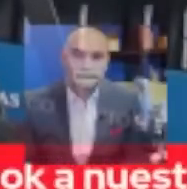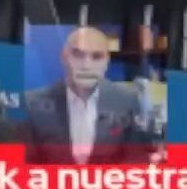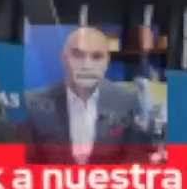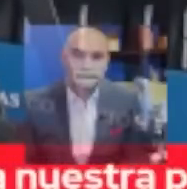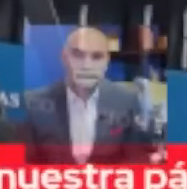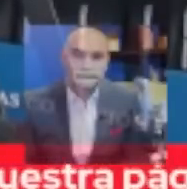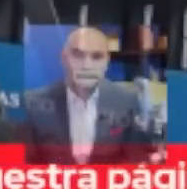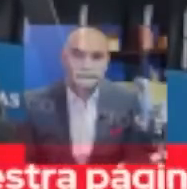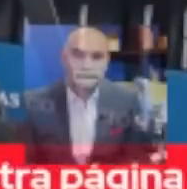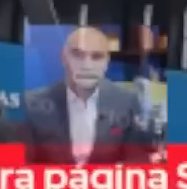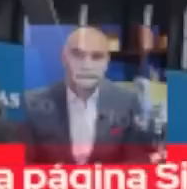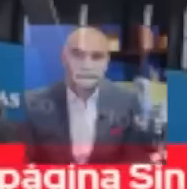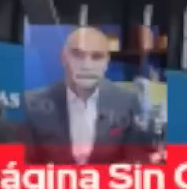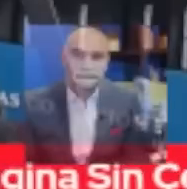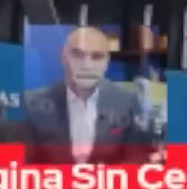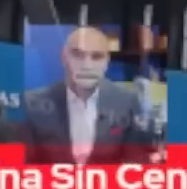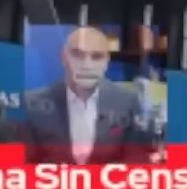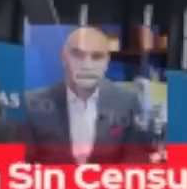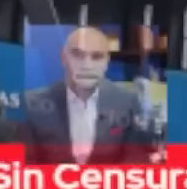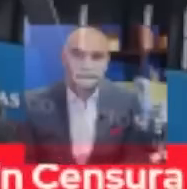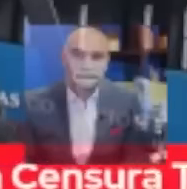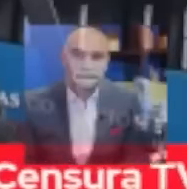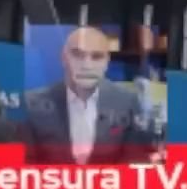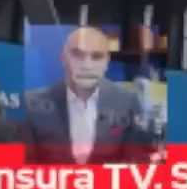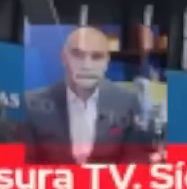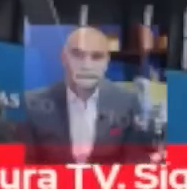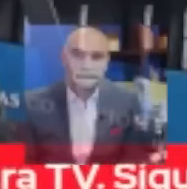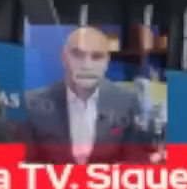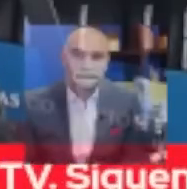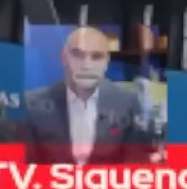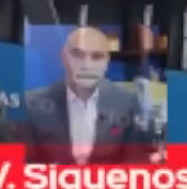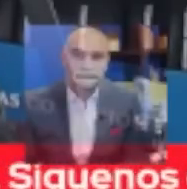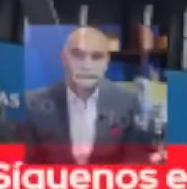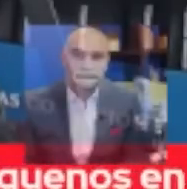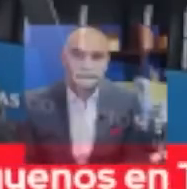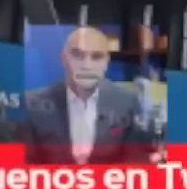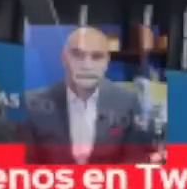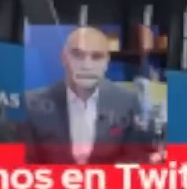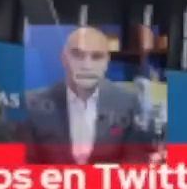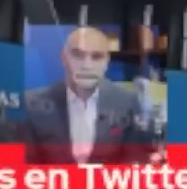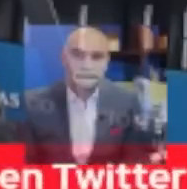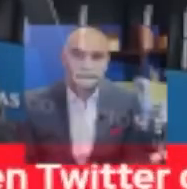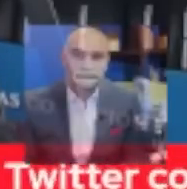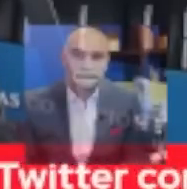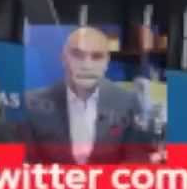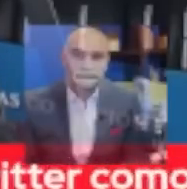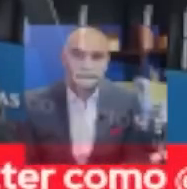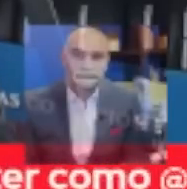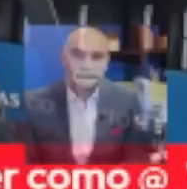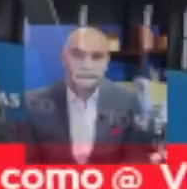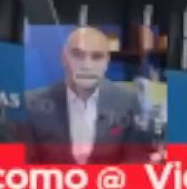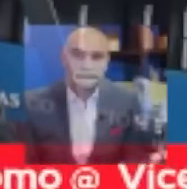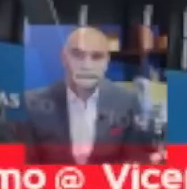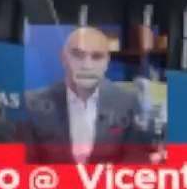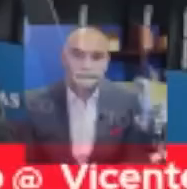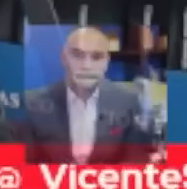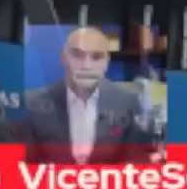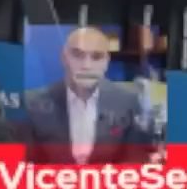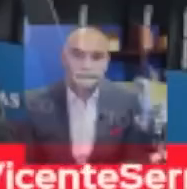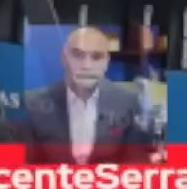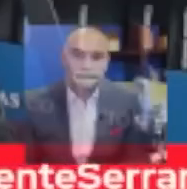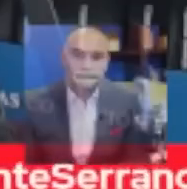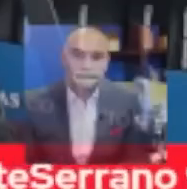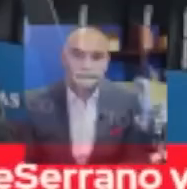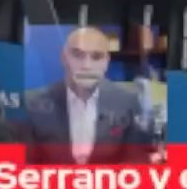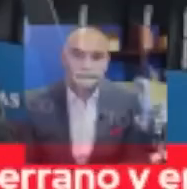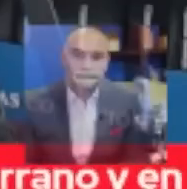Cómo trabajan Cómo se expresan y aquí vemos algo muy interesante digno de destacar de la